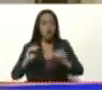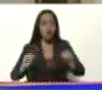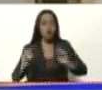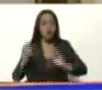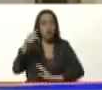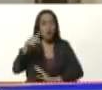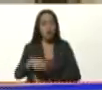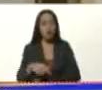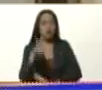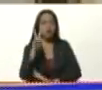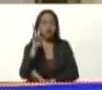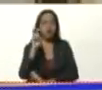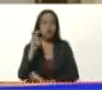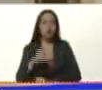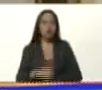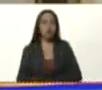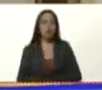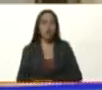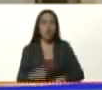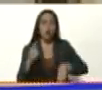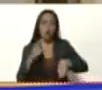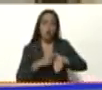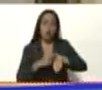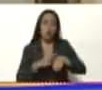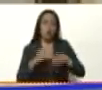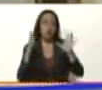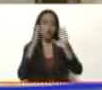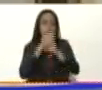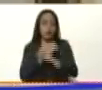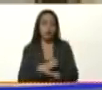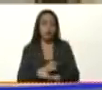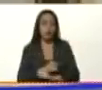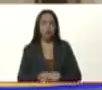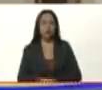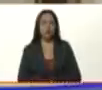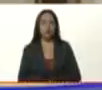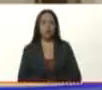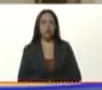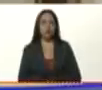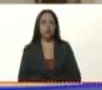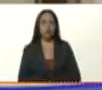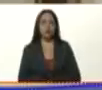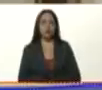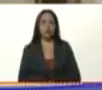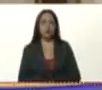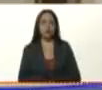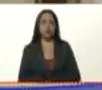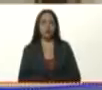Europa. La crisis en Europa es alarmante,